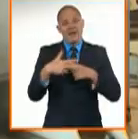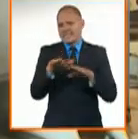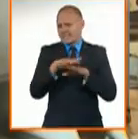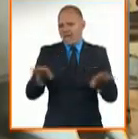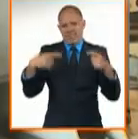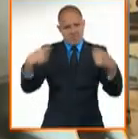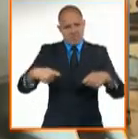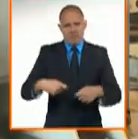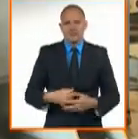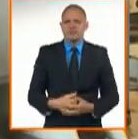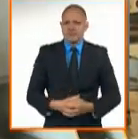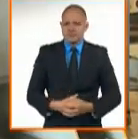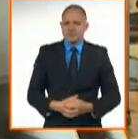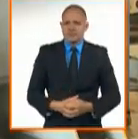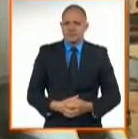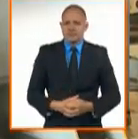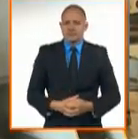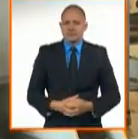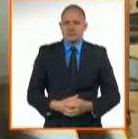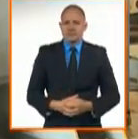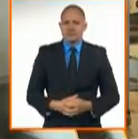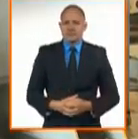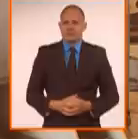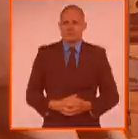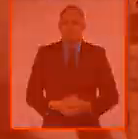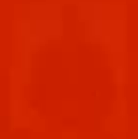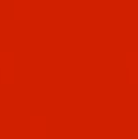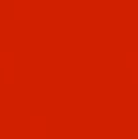sistema informativo de la televisión cubana